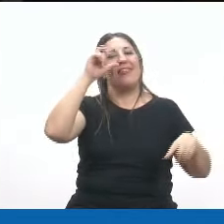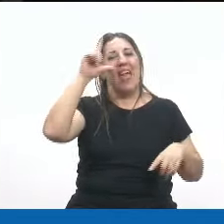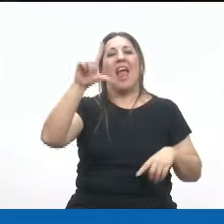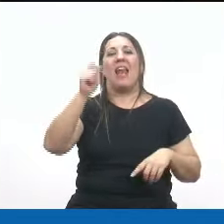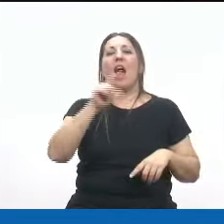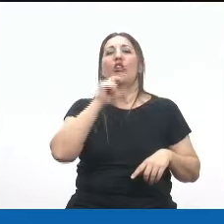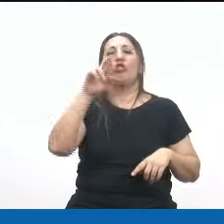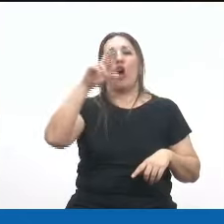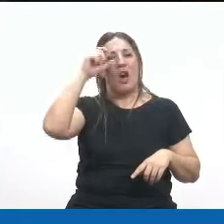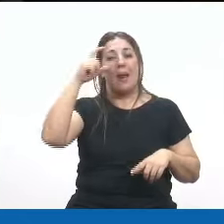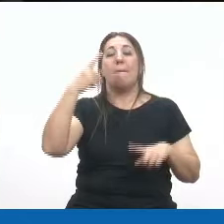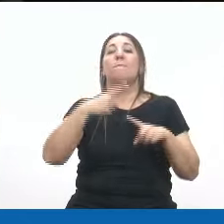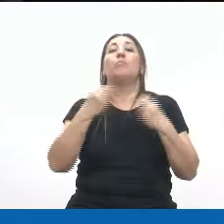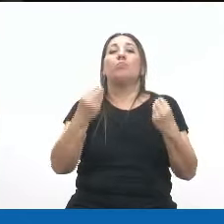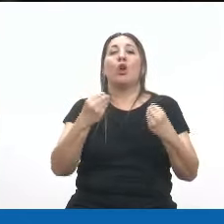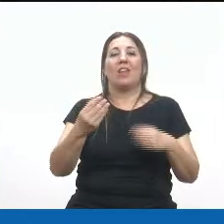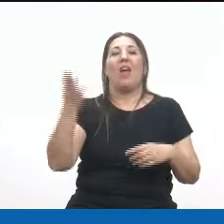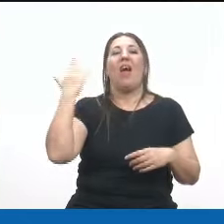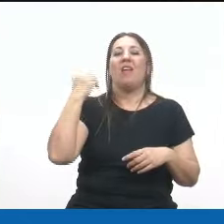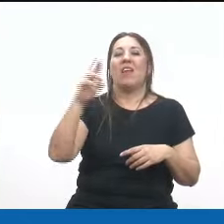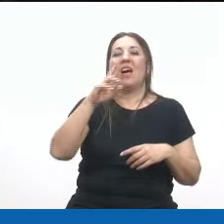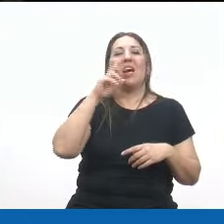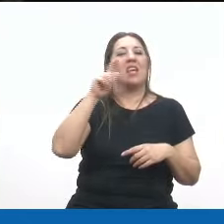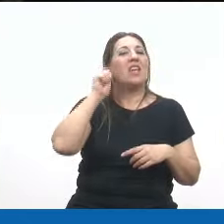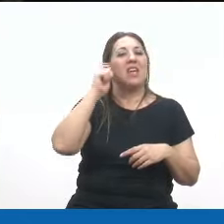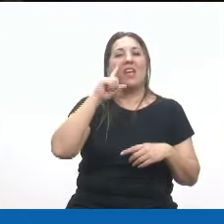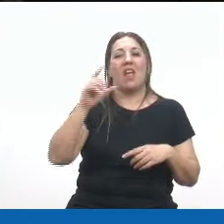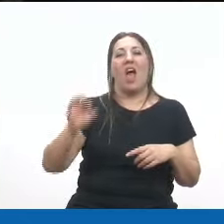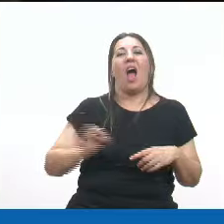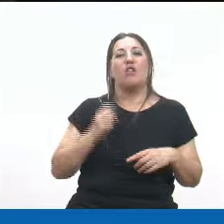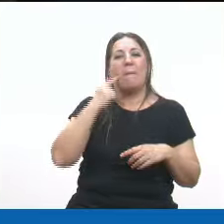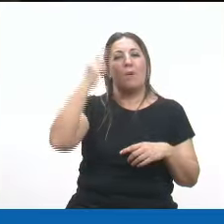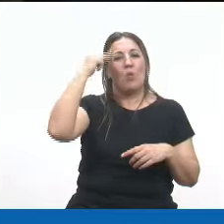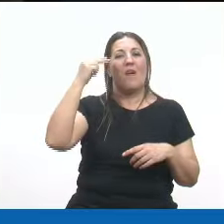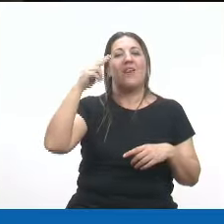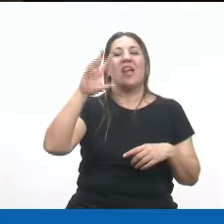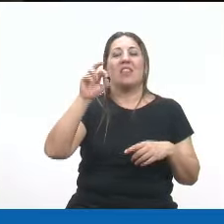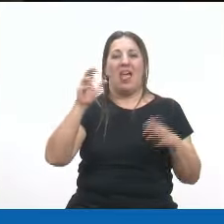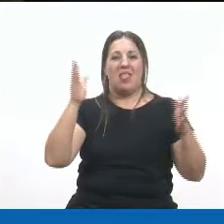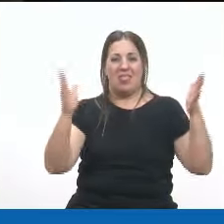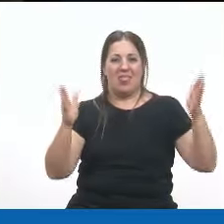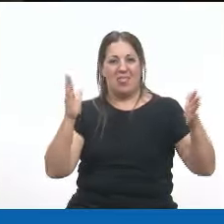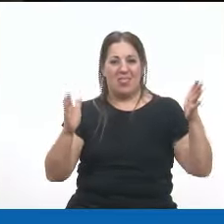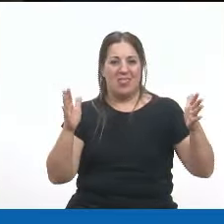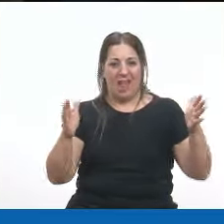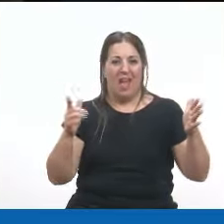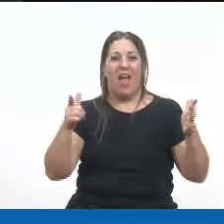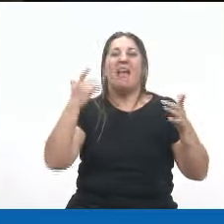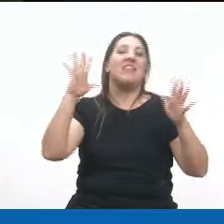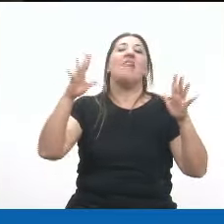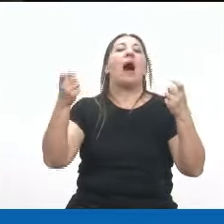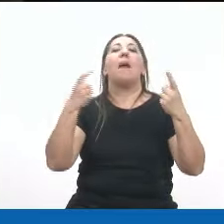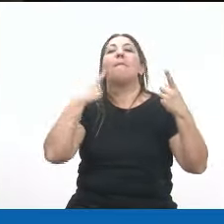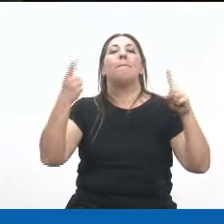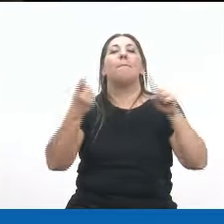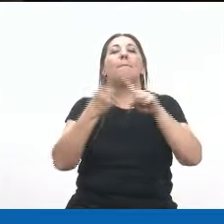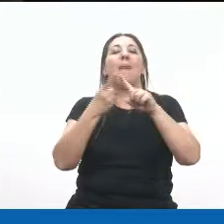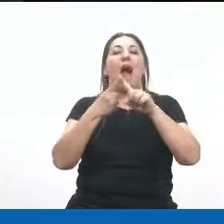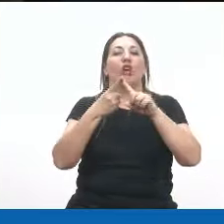qué por el rigi de los años 30 el pacto roca riman acá los conservadores no eran tan